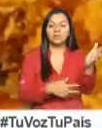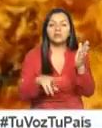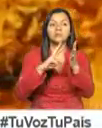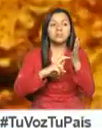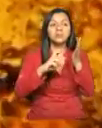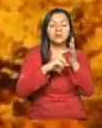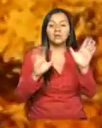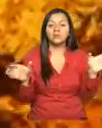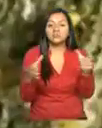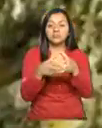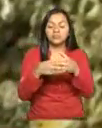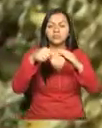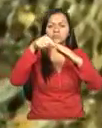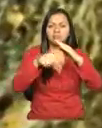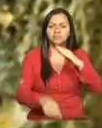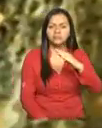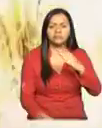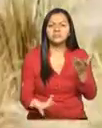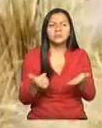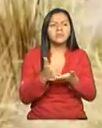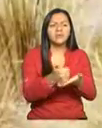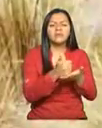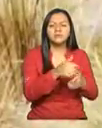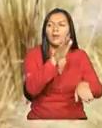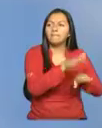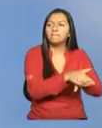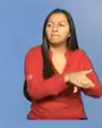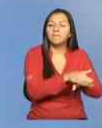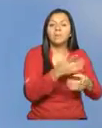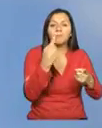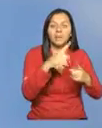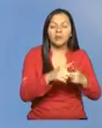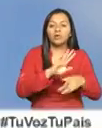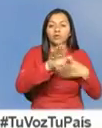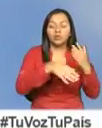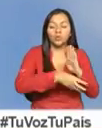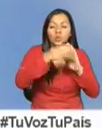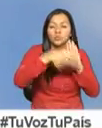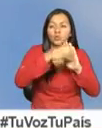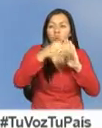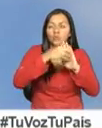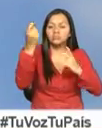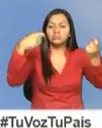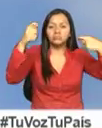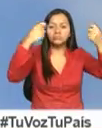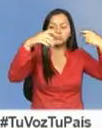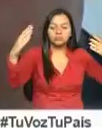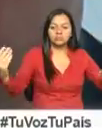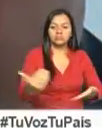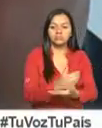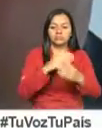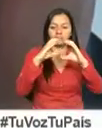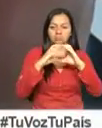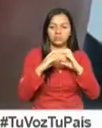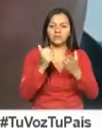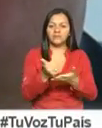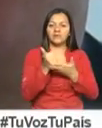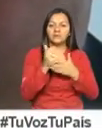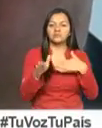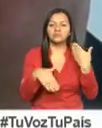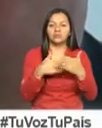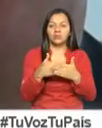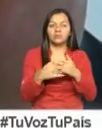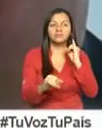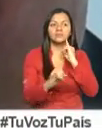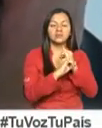estar dentro del suelo, no nos beneficia a nadie, pero al estar al alcance de nosotros, vamos a beneficiarnos todos. Instituciones del